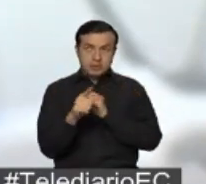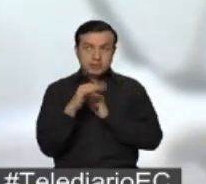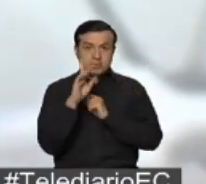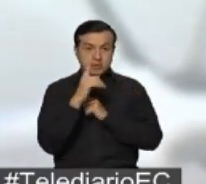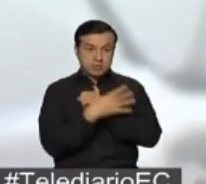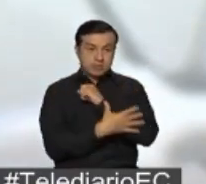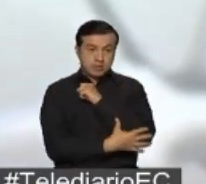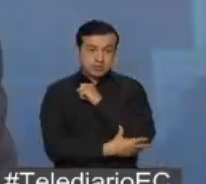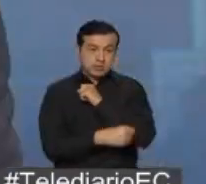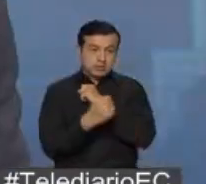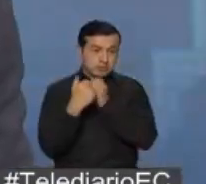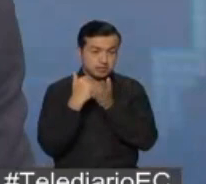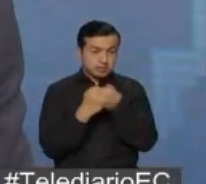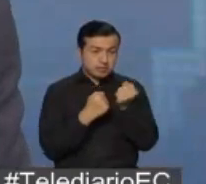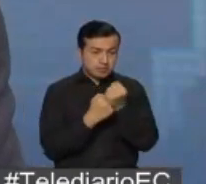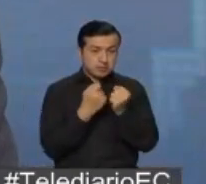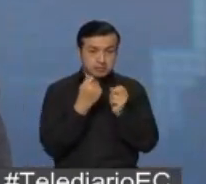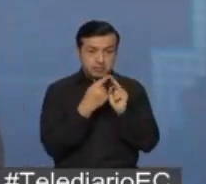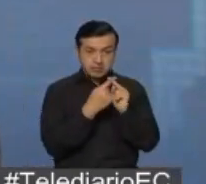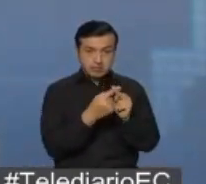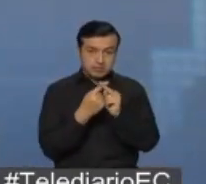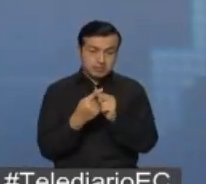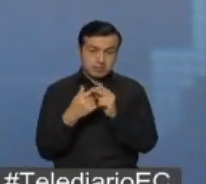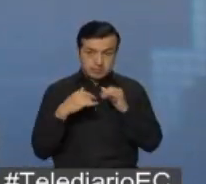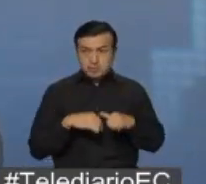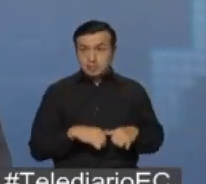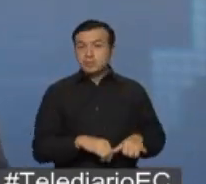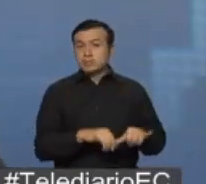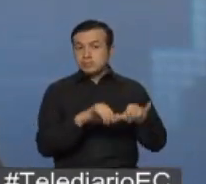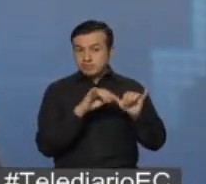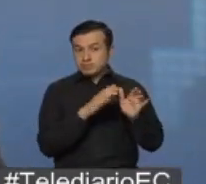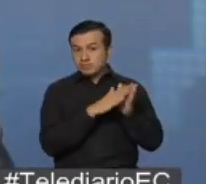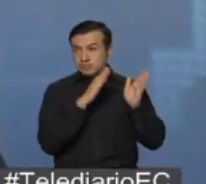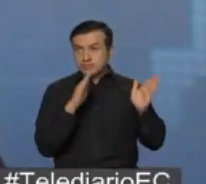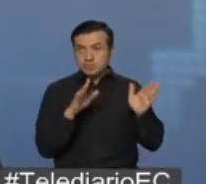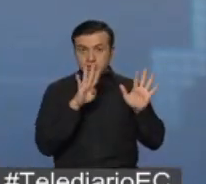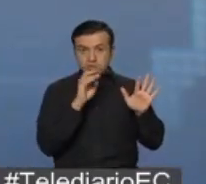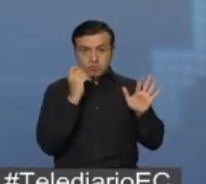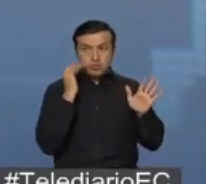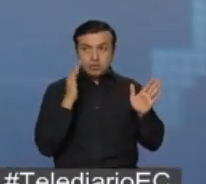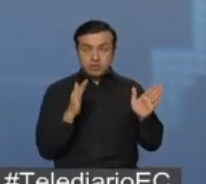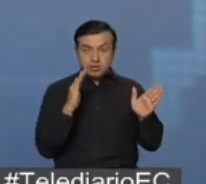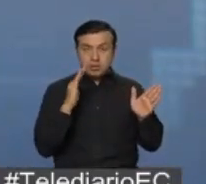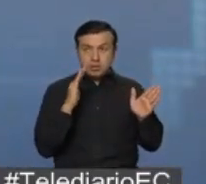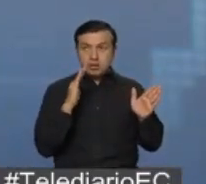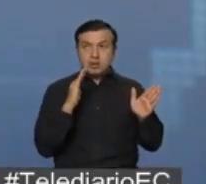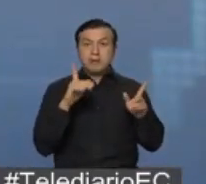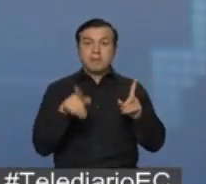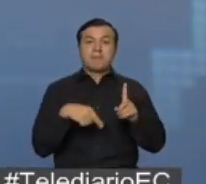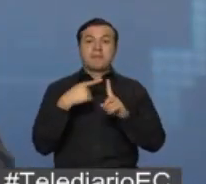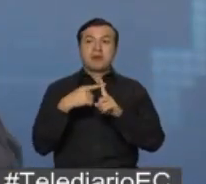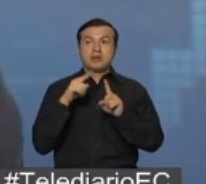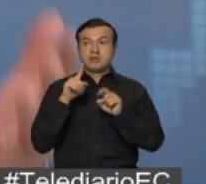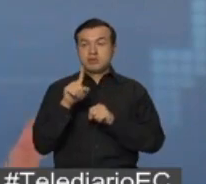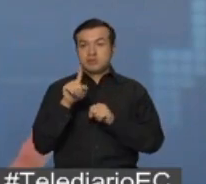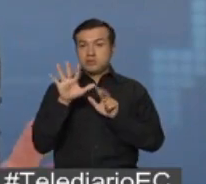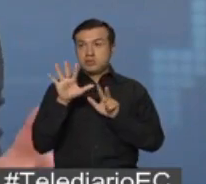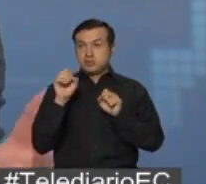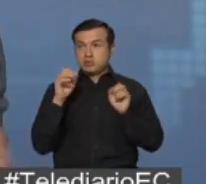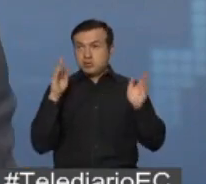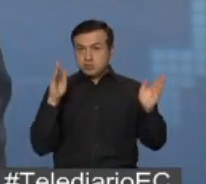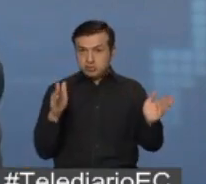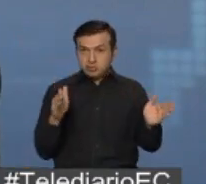más los necesitan es decir ese plazo para la colocación se amplía de 90 a 180 días o de los 90 días se aumentan